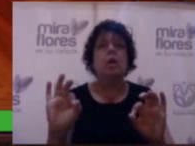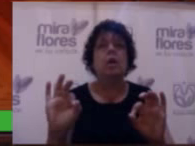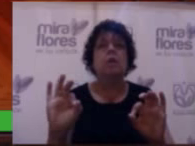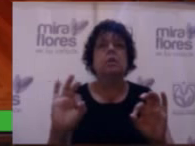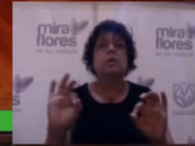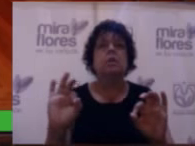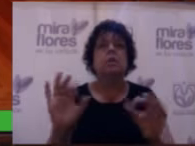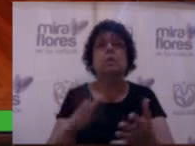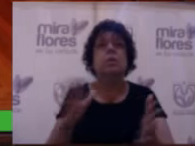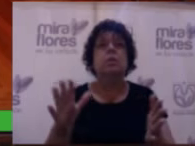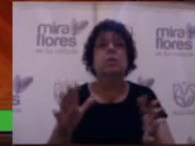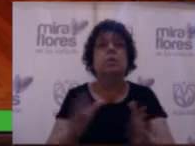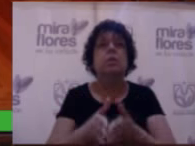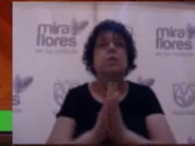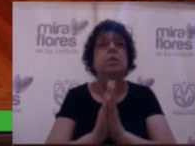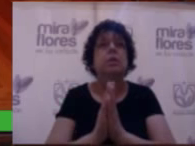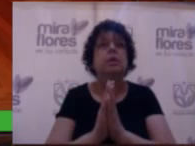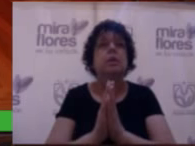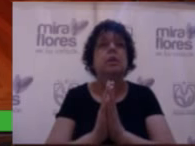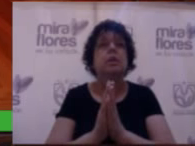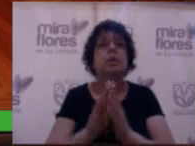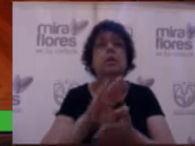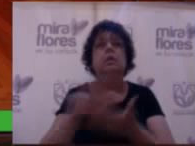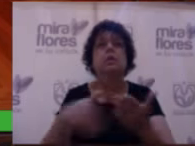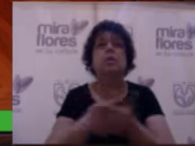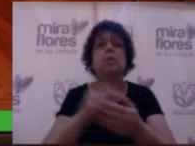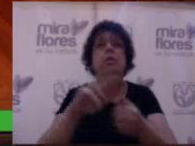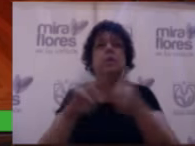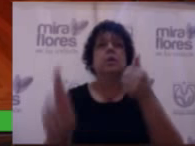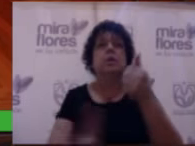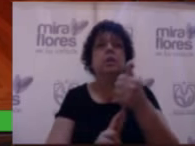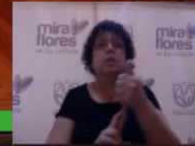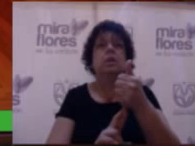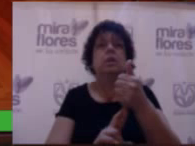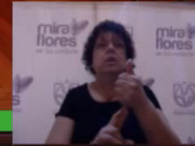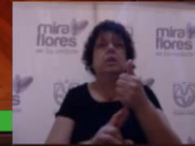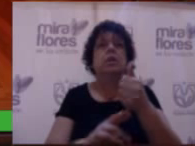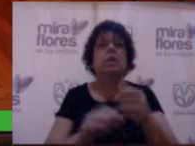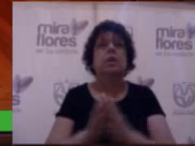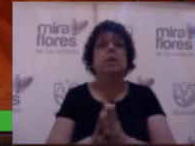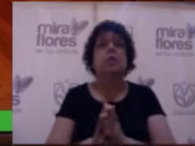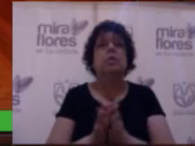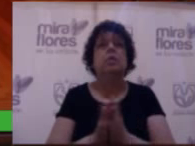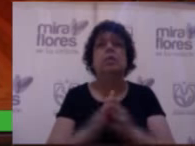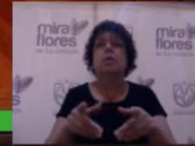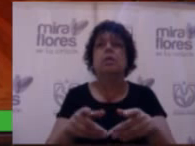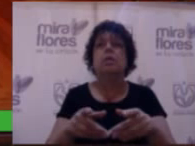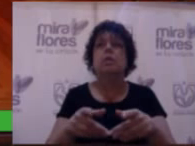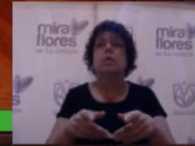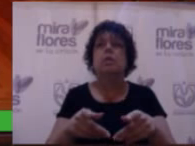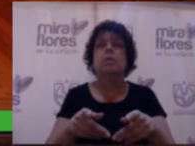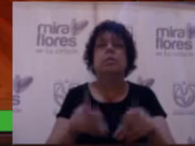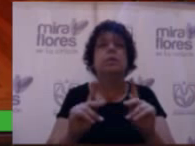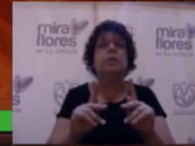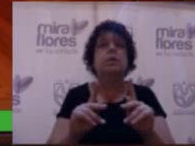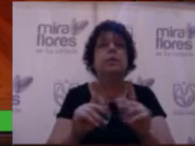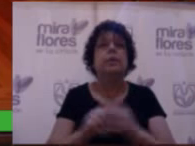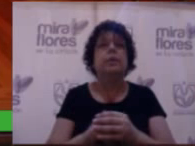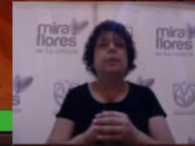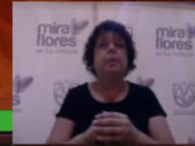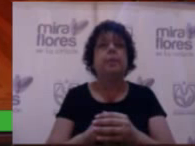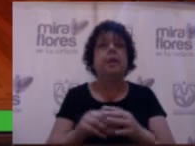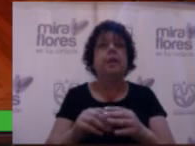más temas que tratar, voy a pedirles a los miembros del Consejo que se sirvan a exonerarnos de la aprobación del acta para la ejecución inmediata